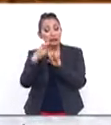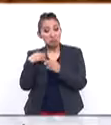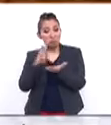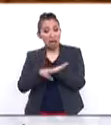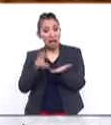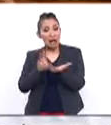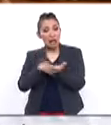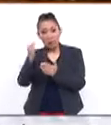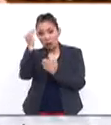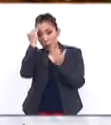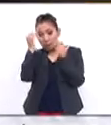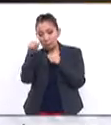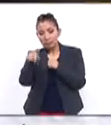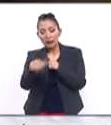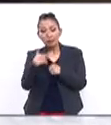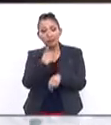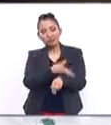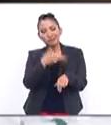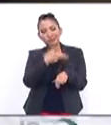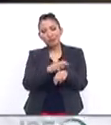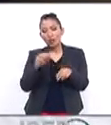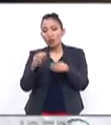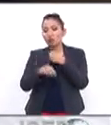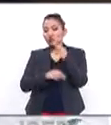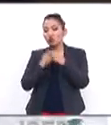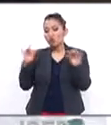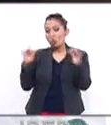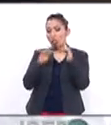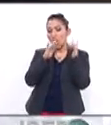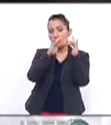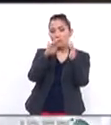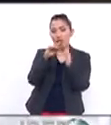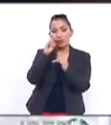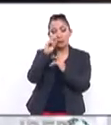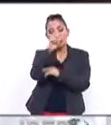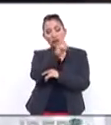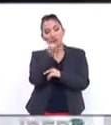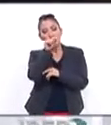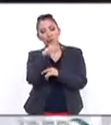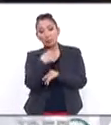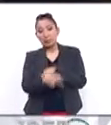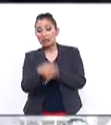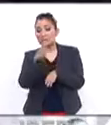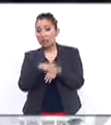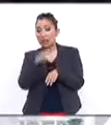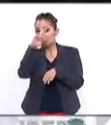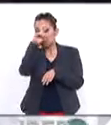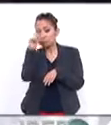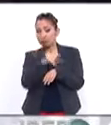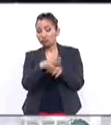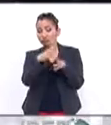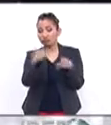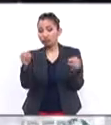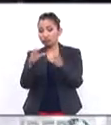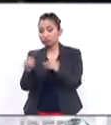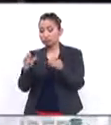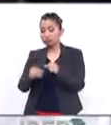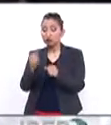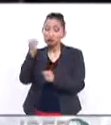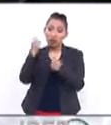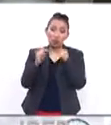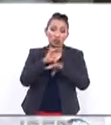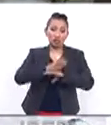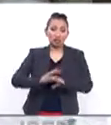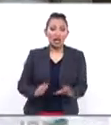de sabiduría. A causa de los procesos de globalización, pesa sobre las lenguas una amenaza cada vez mayor de extinguirse, o en